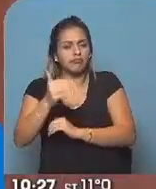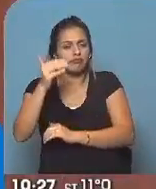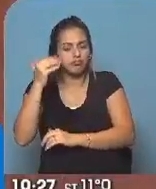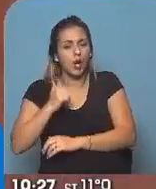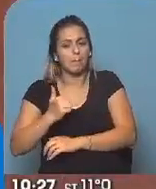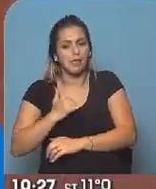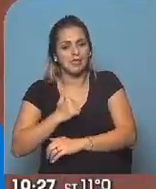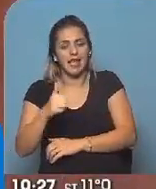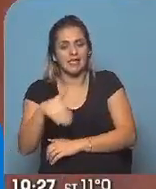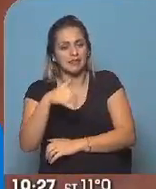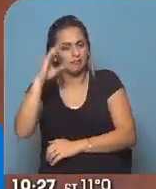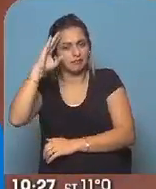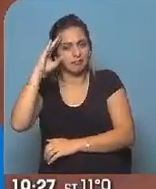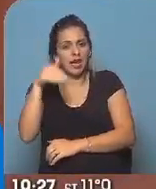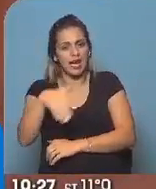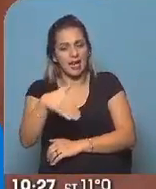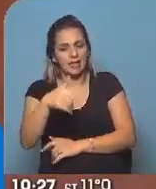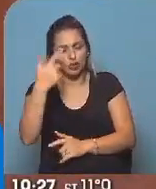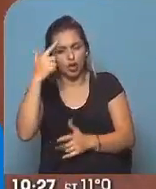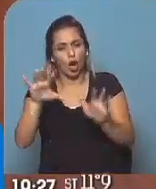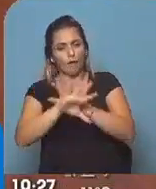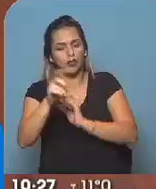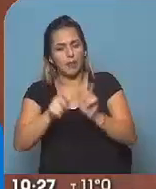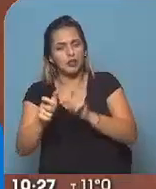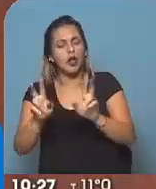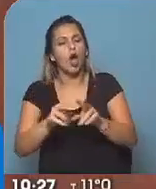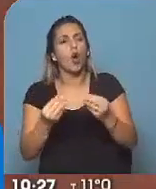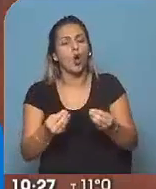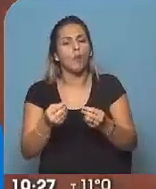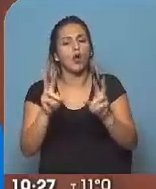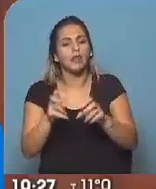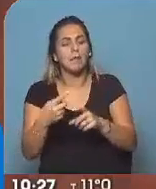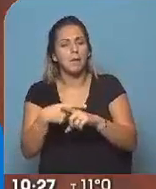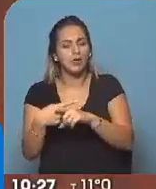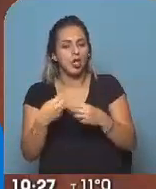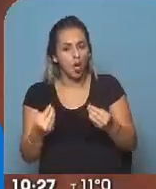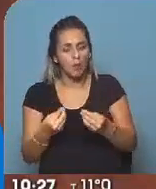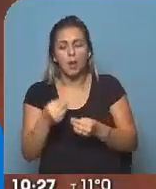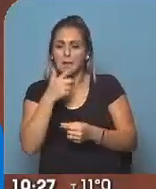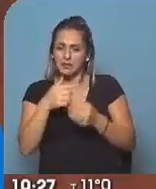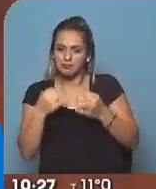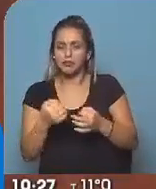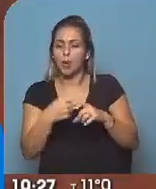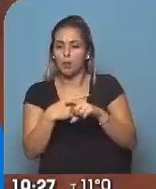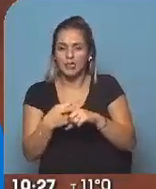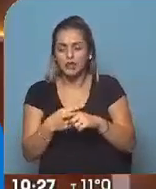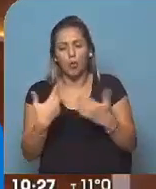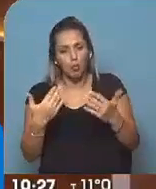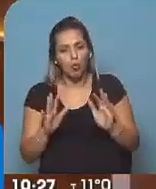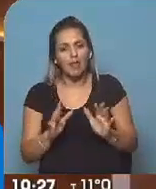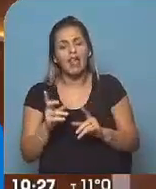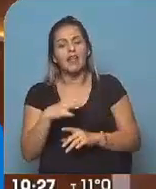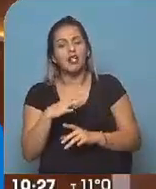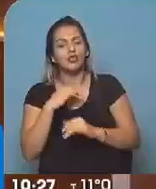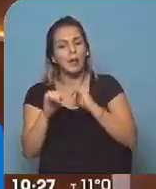militares en la calle y por eso confunden esto, o tiene que ver con cuestiones más políticas? Me parece que puede haber alguna cuestión política y creo que no se lo ha explicado